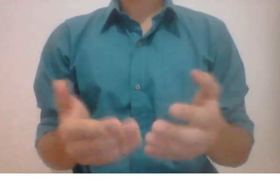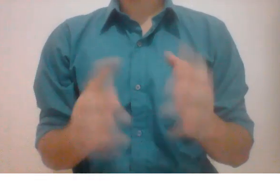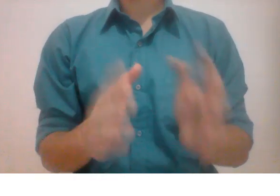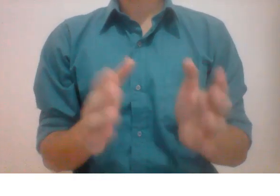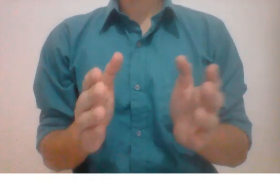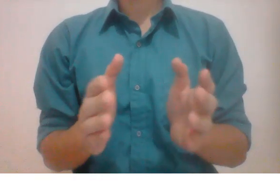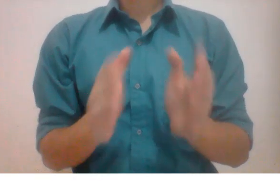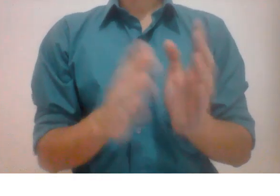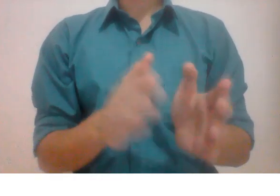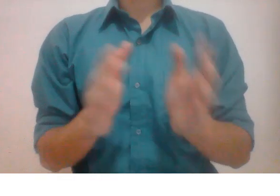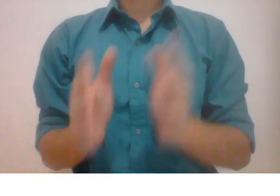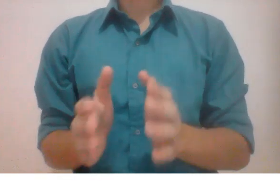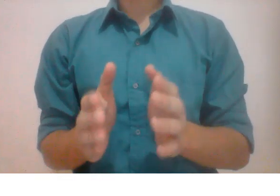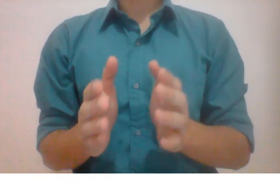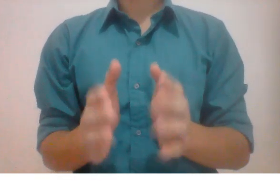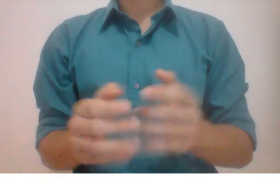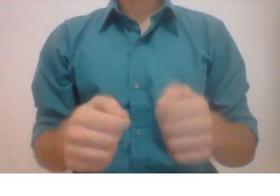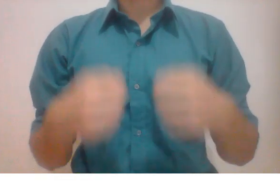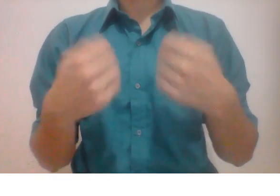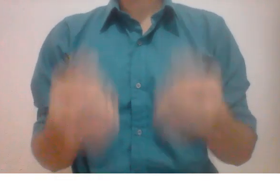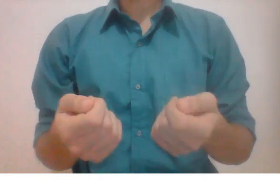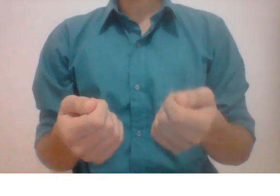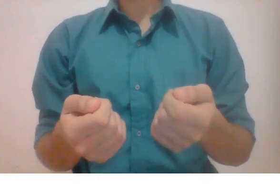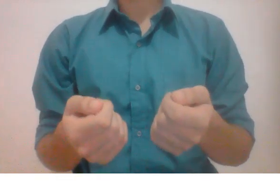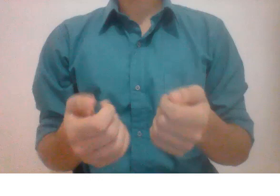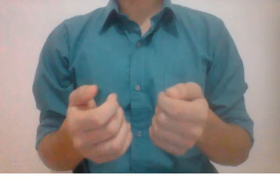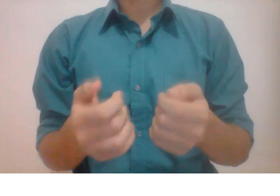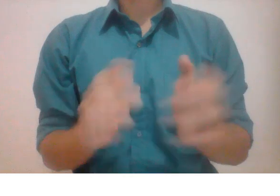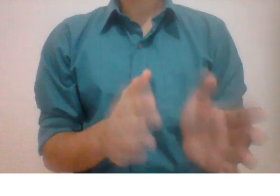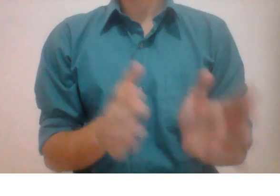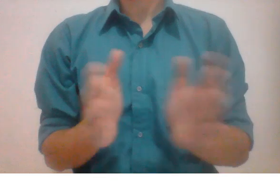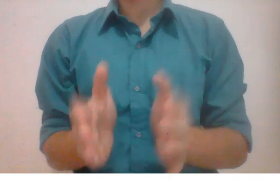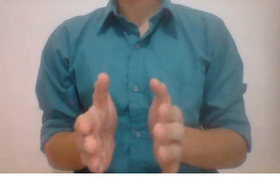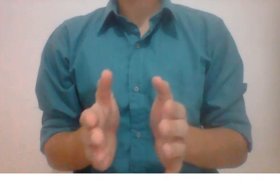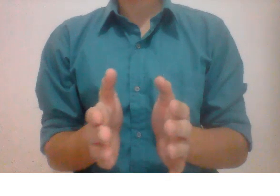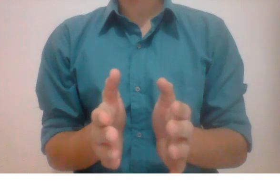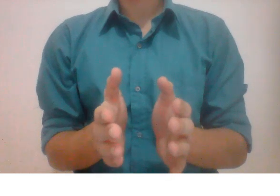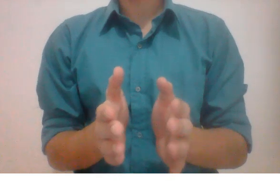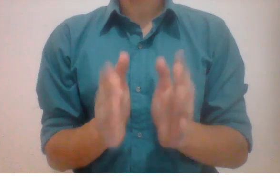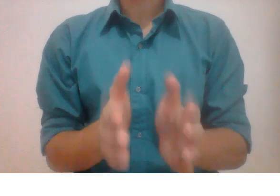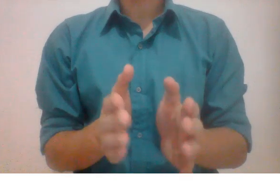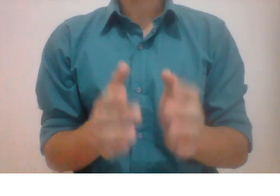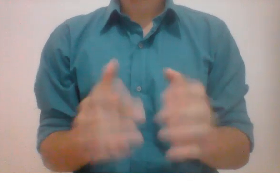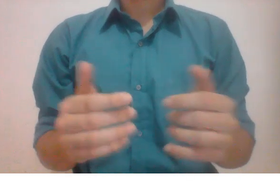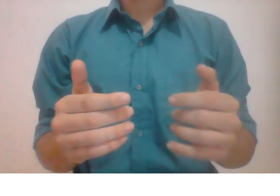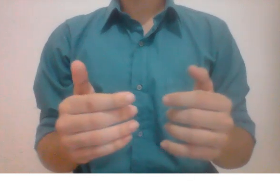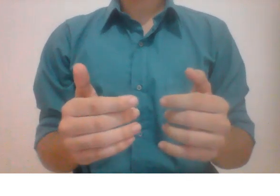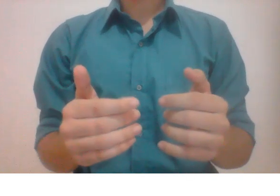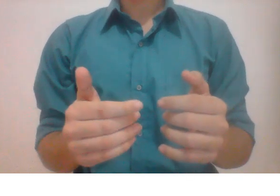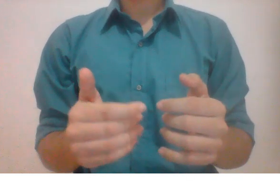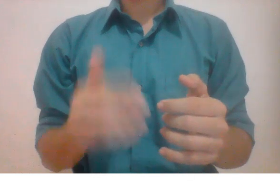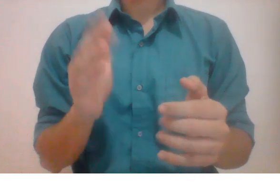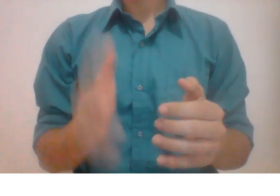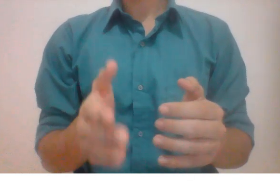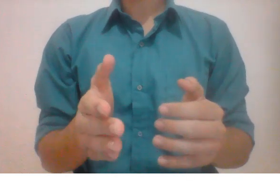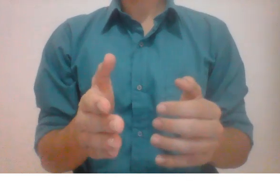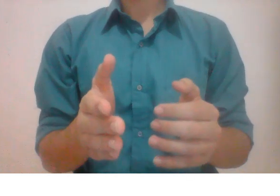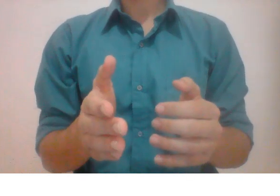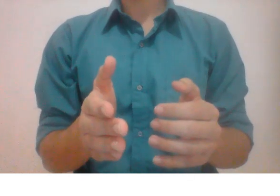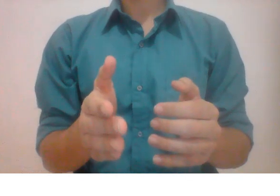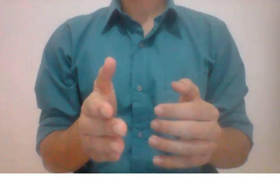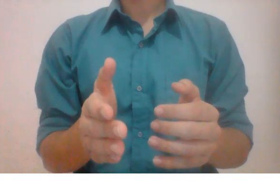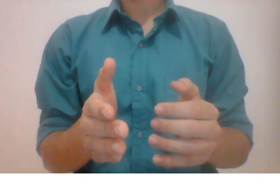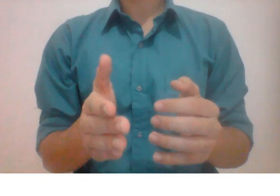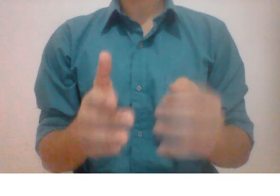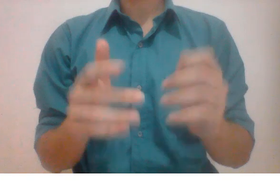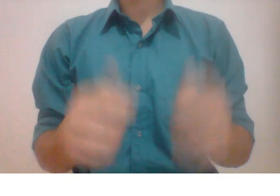alguna forma en contra de los demás candidatos. Entre el más importante que destaca, según lo mencionado por Lozoya, es que el principal objetivo